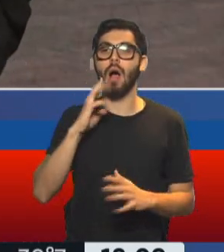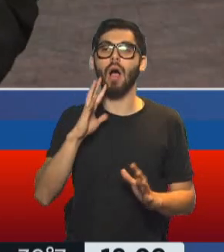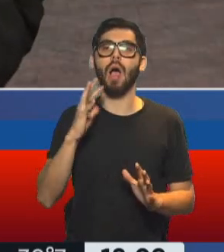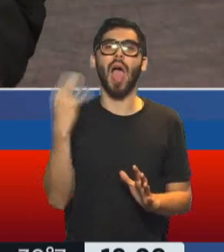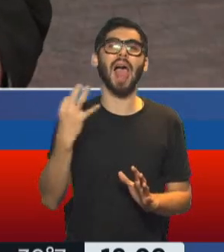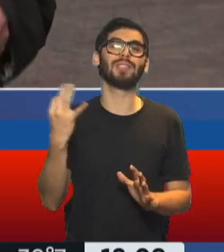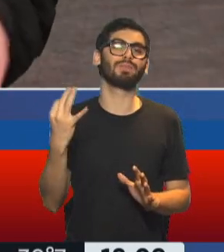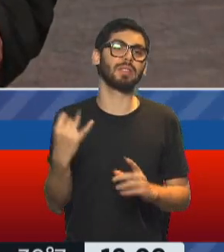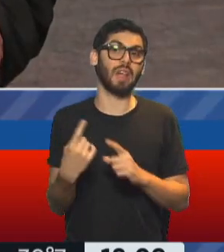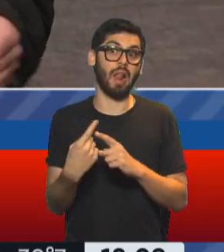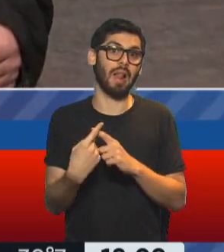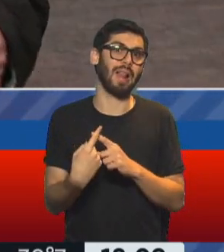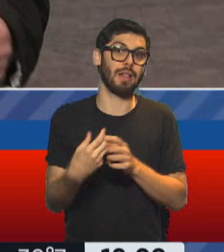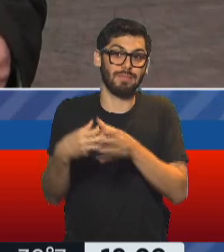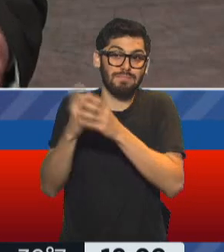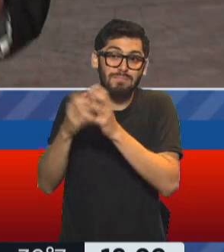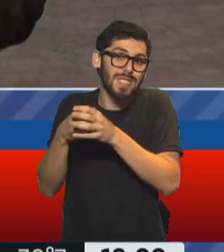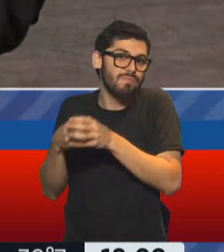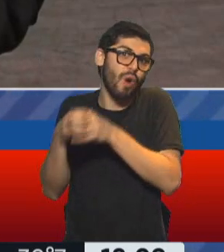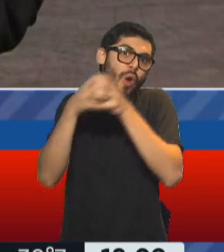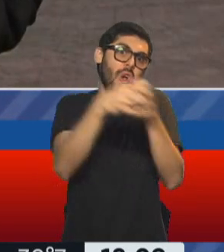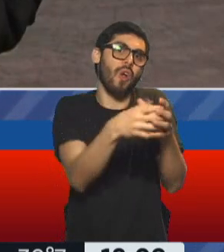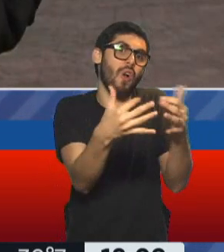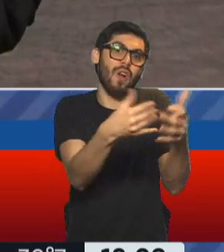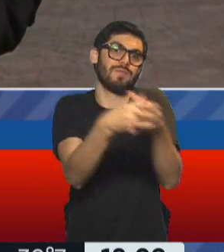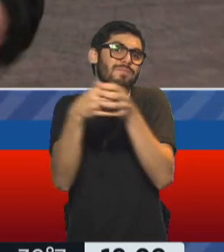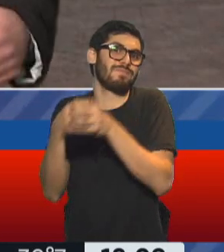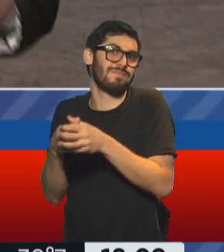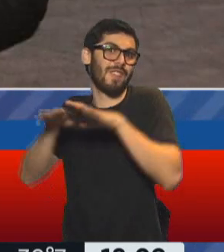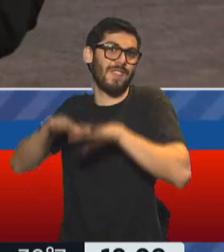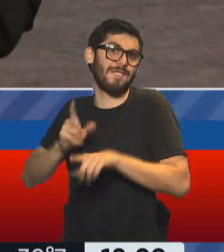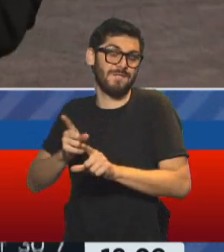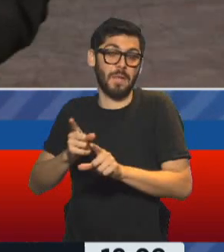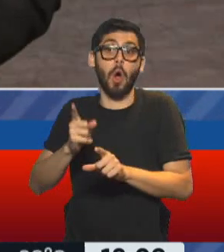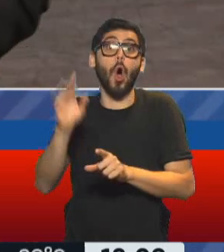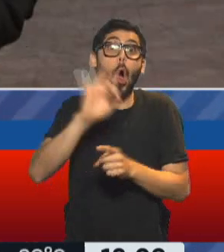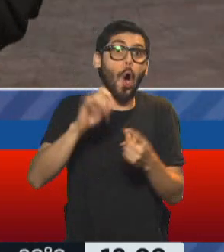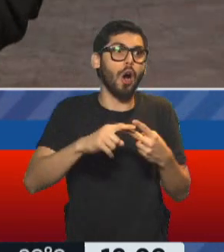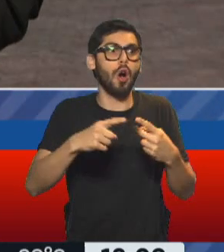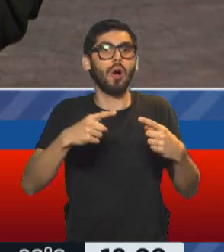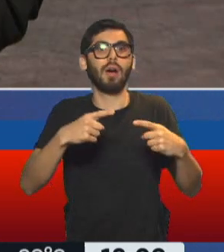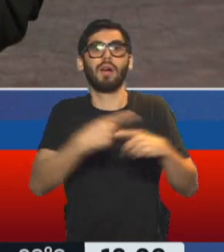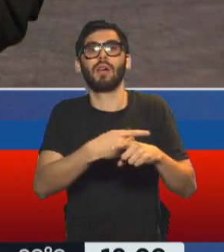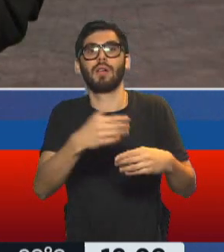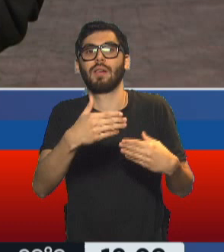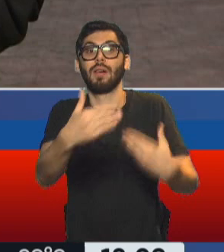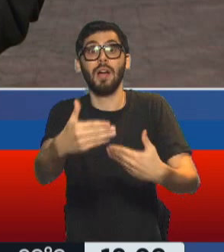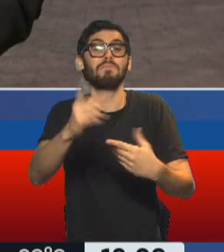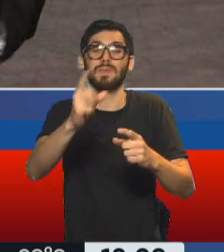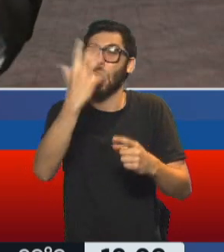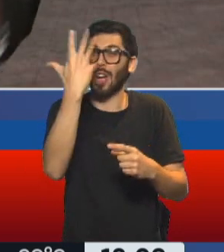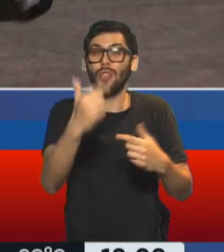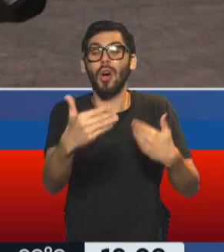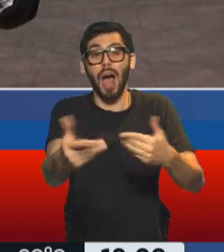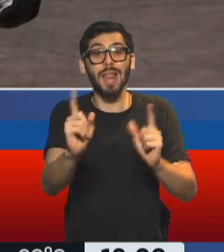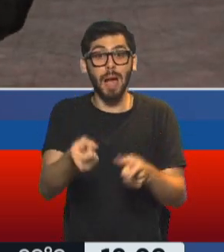y la posibilidad de jugar mañana ante Banfield y el de no jugar justamente contra Banfield y de no jugar tampoco el partido con San Lorenzo de